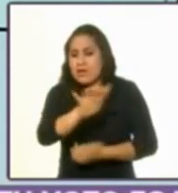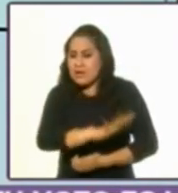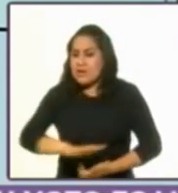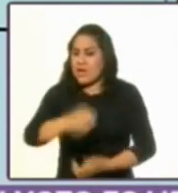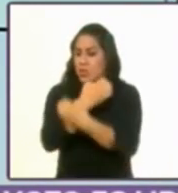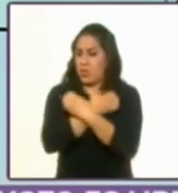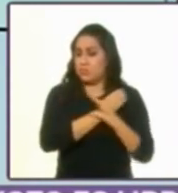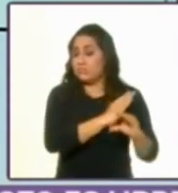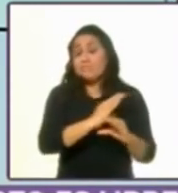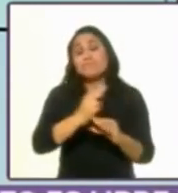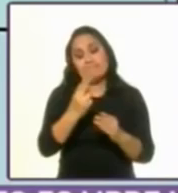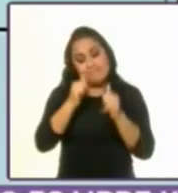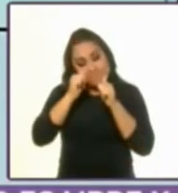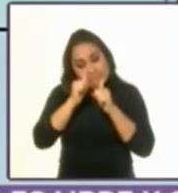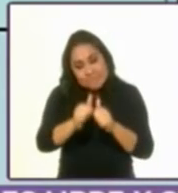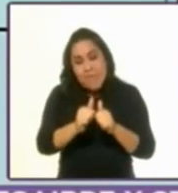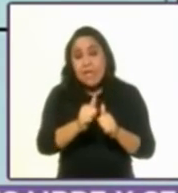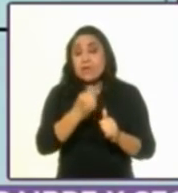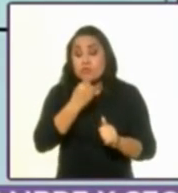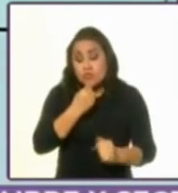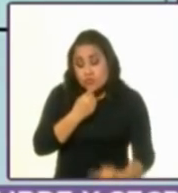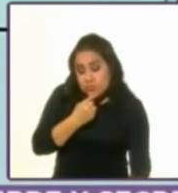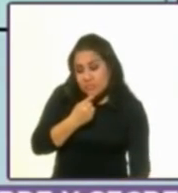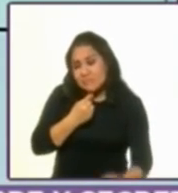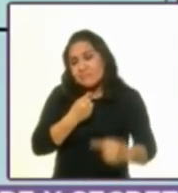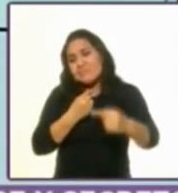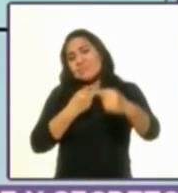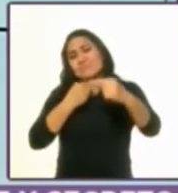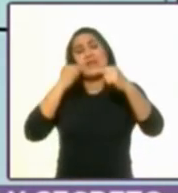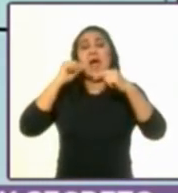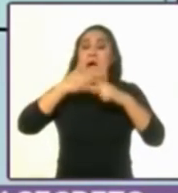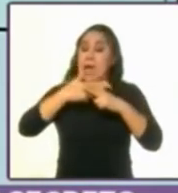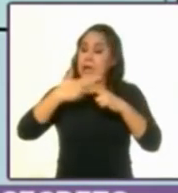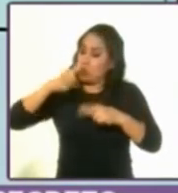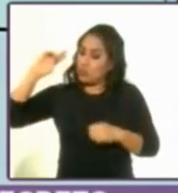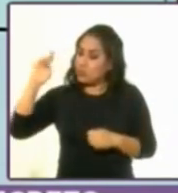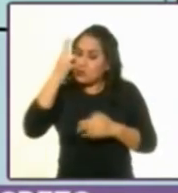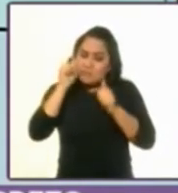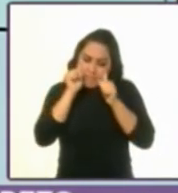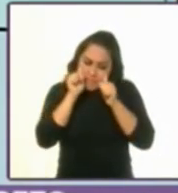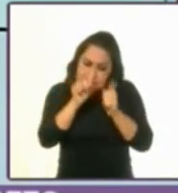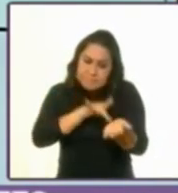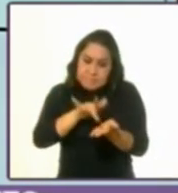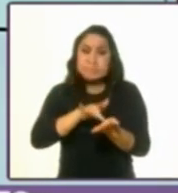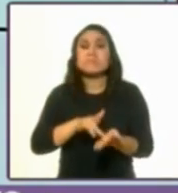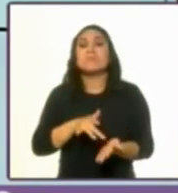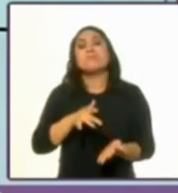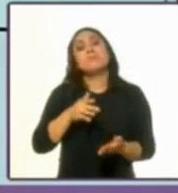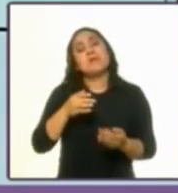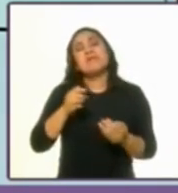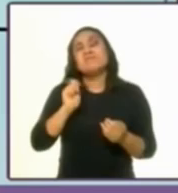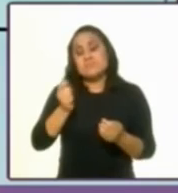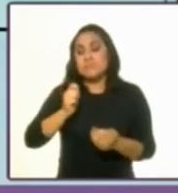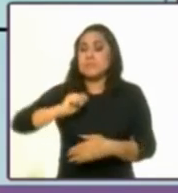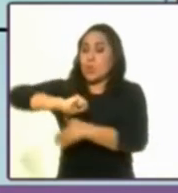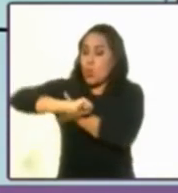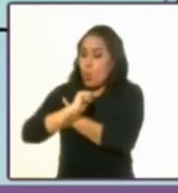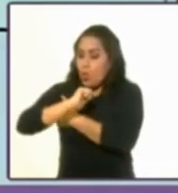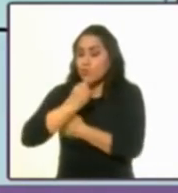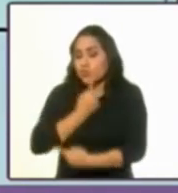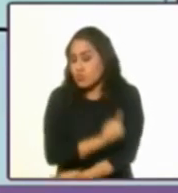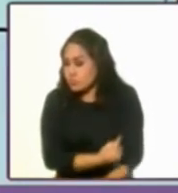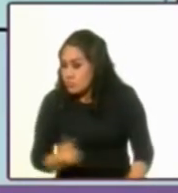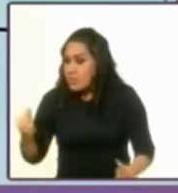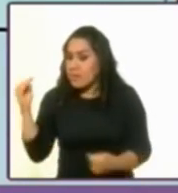la primera infancia hasta la universidad estamos hablando de estancias infantiles gratuitas una red